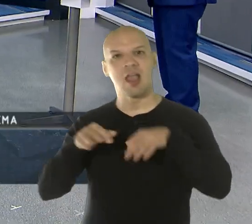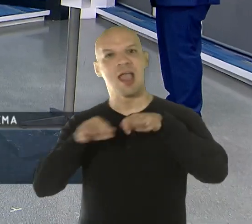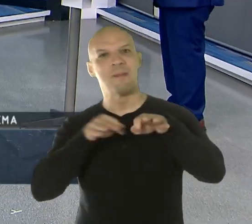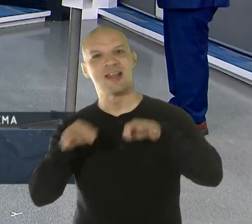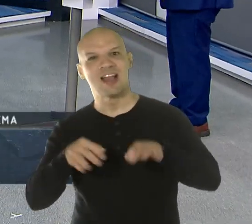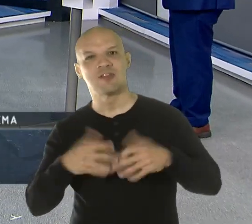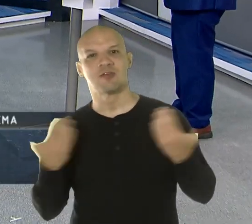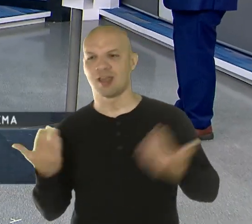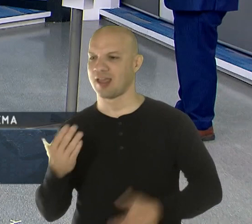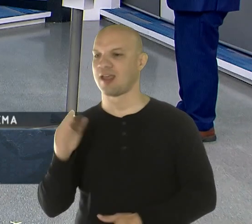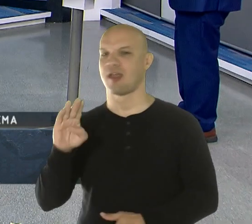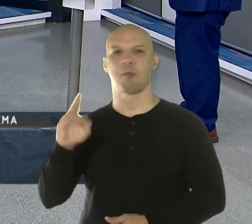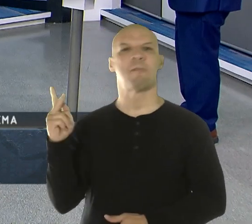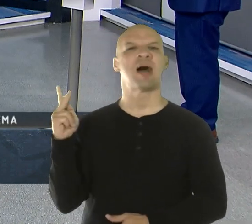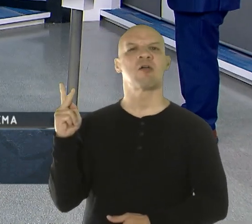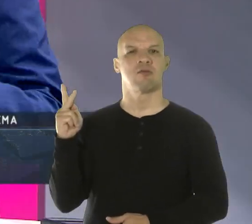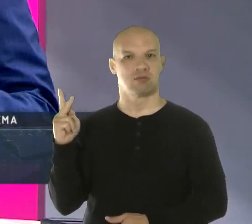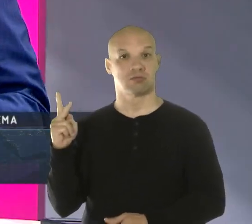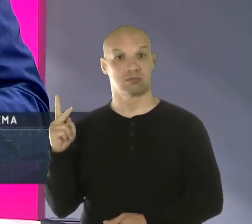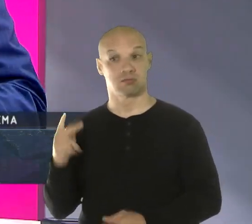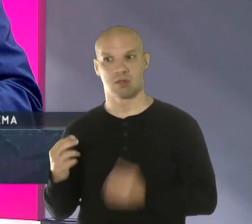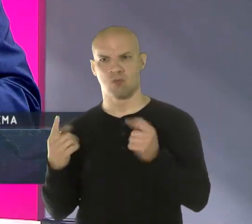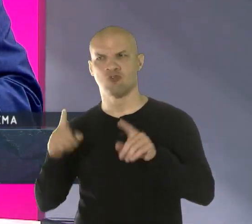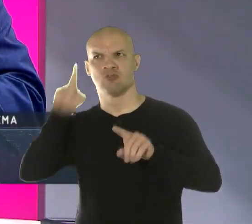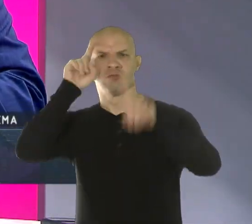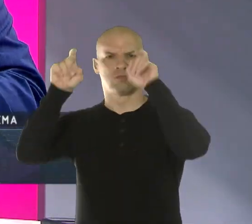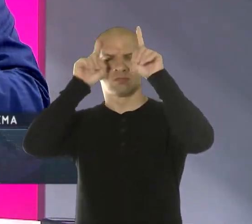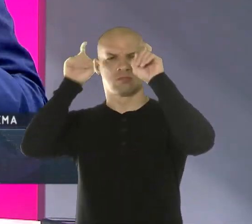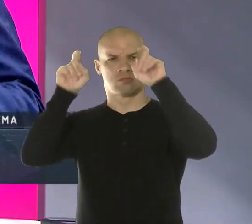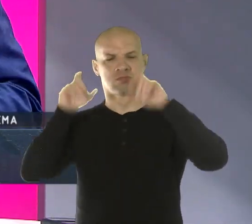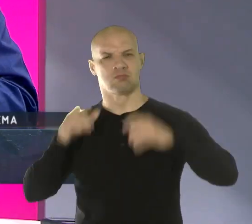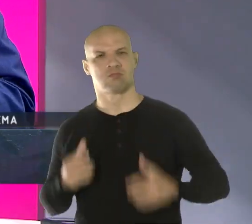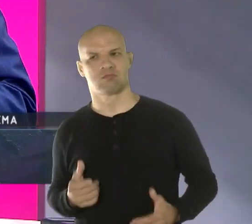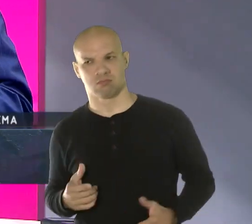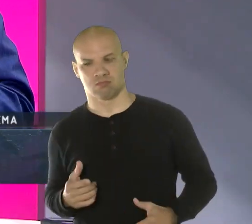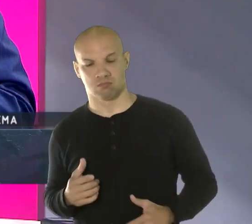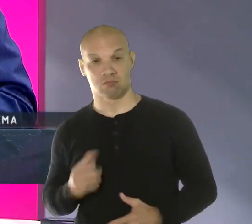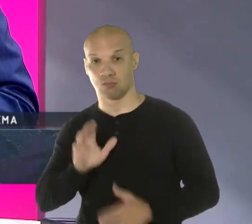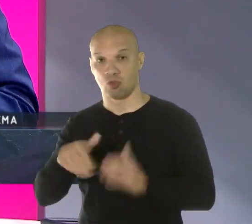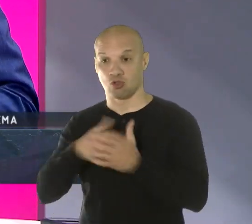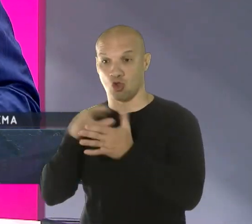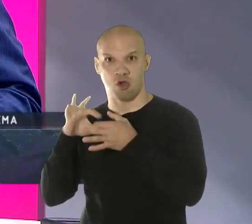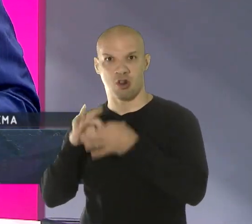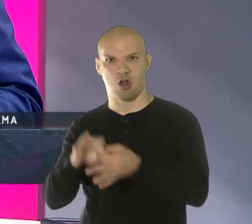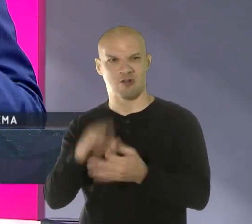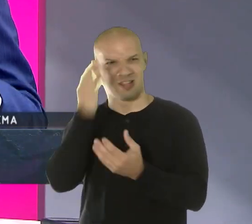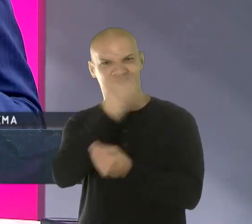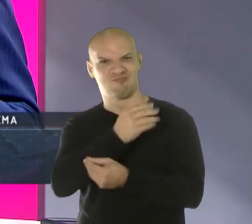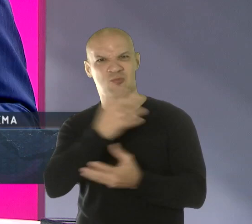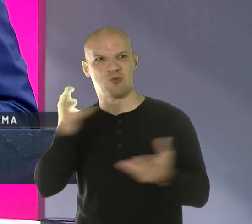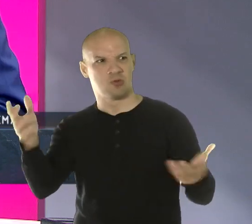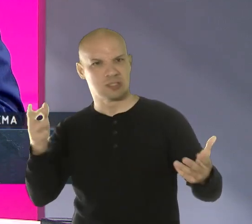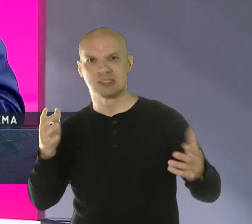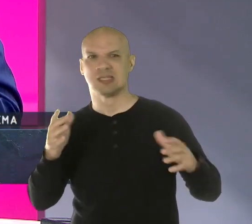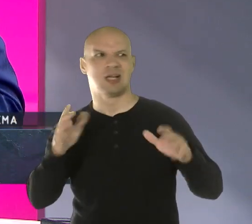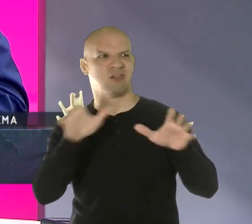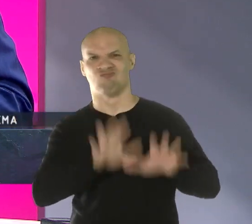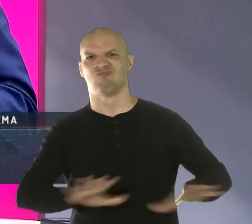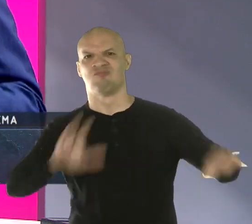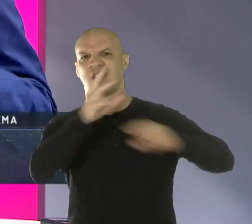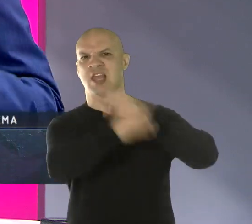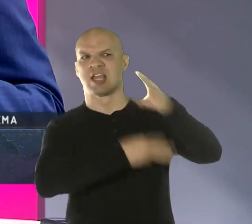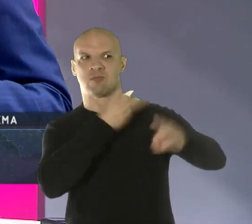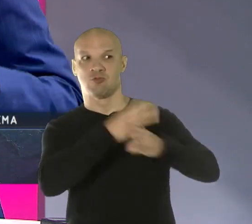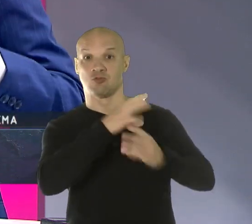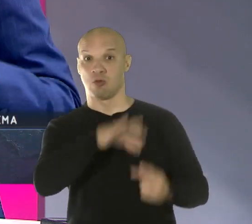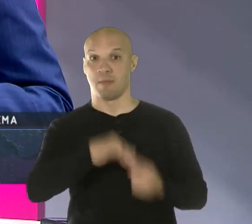de la banca y lo que muchos se preguntan es si todo lo relacionado a estas noticias alrededor del mundo, sobre todo en Estados Unidos, si